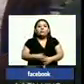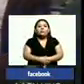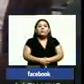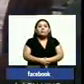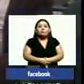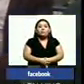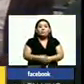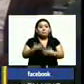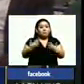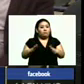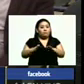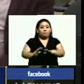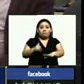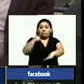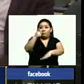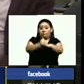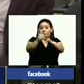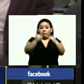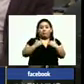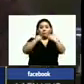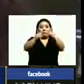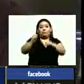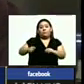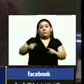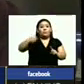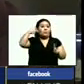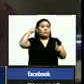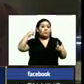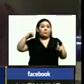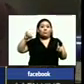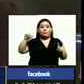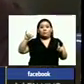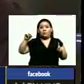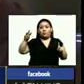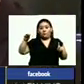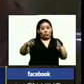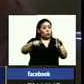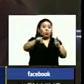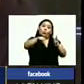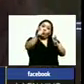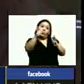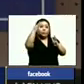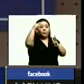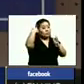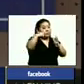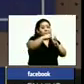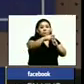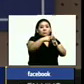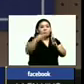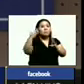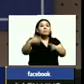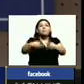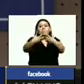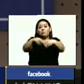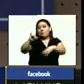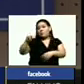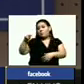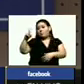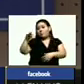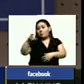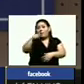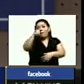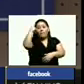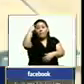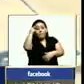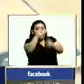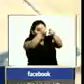Se instaló en juicio contra Jaime Rodríguez y dos exfuncionarios más del INDES, acusados del desvío